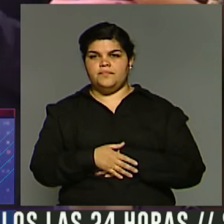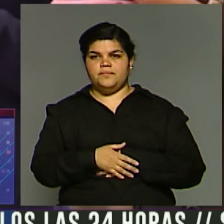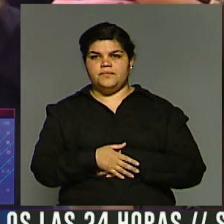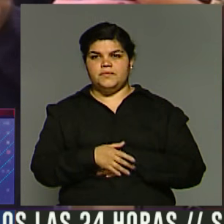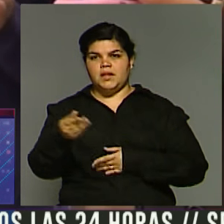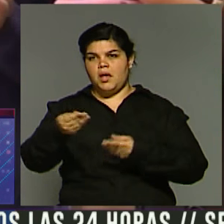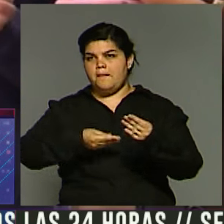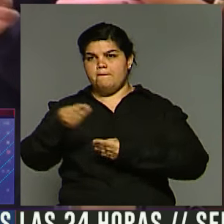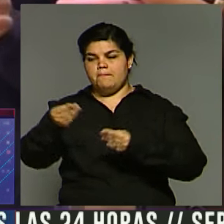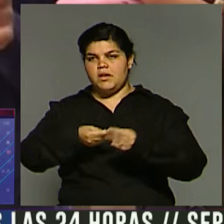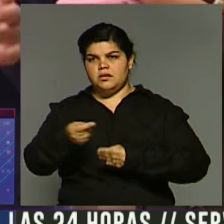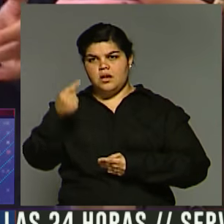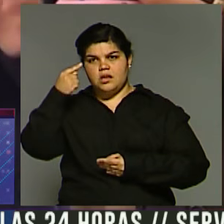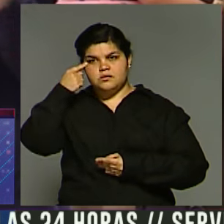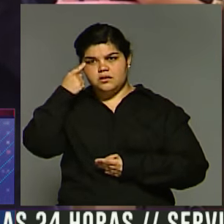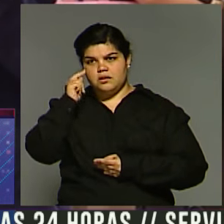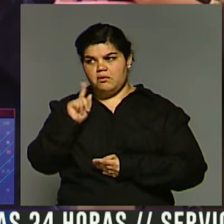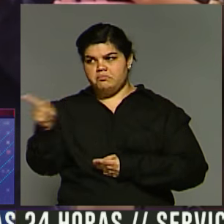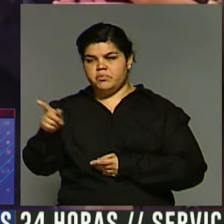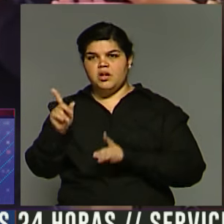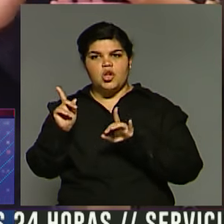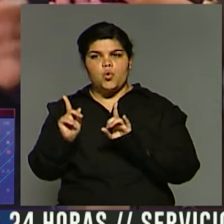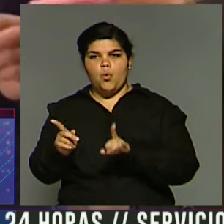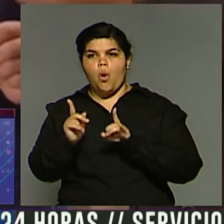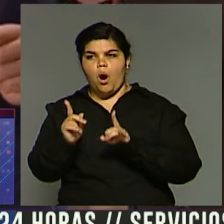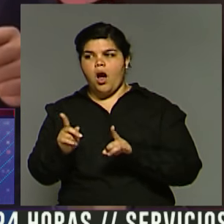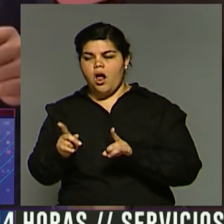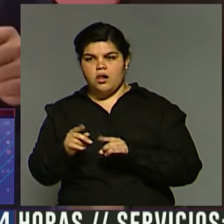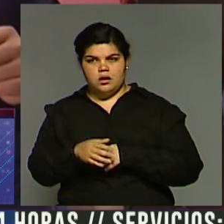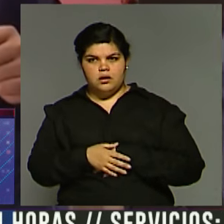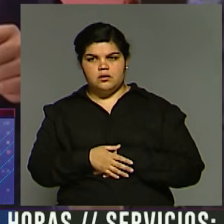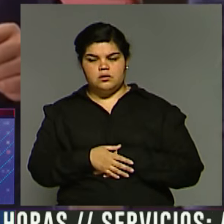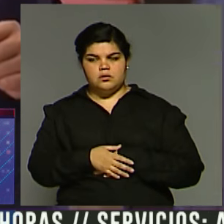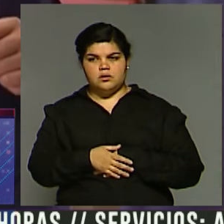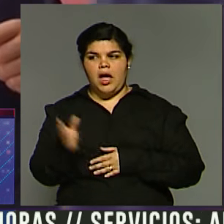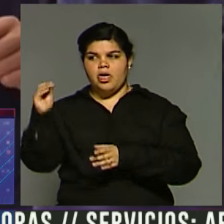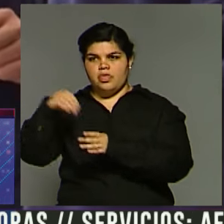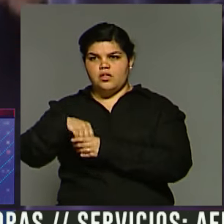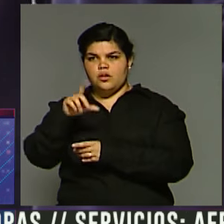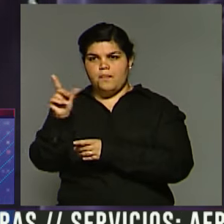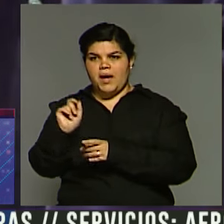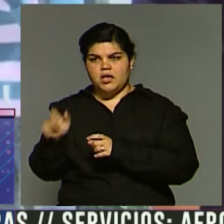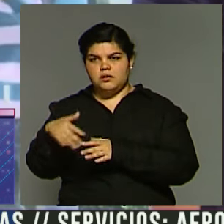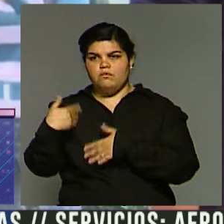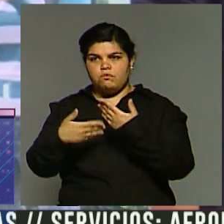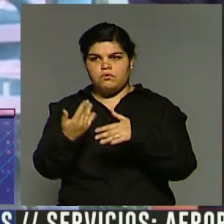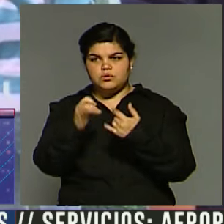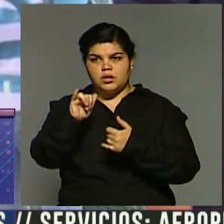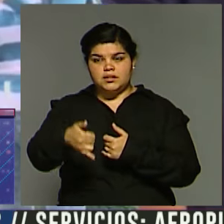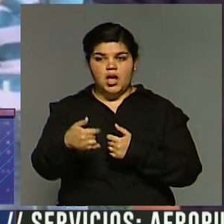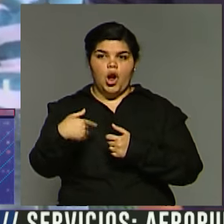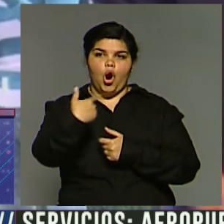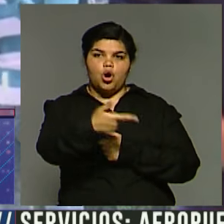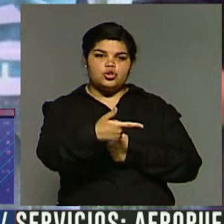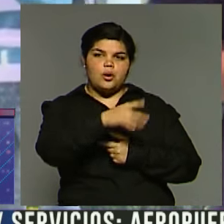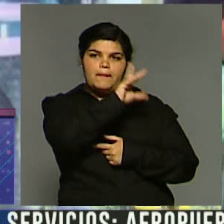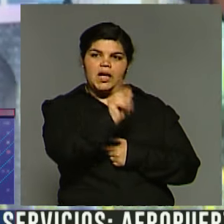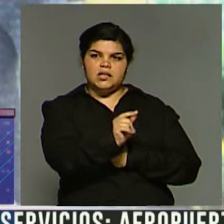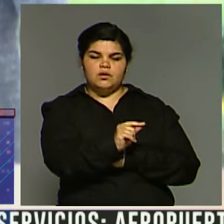china, que está haciendo lo mismo de China para afuera. Pero uh-huh. bueno, o sea, de alguna manera están empezando a